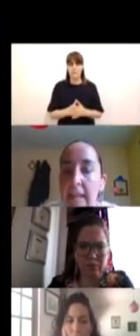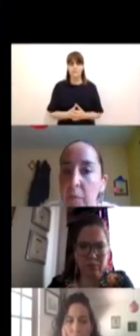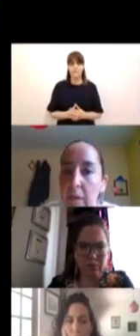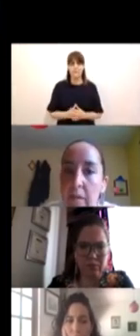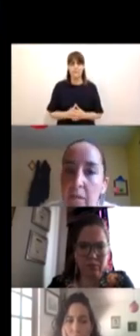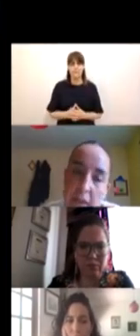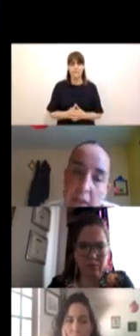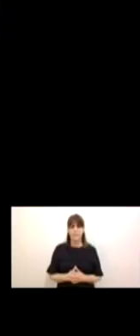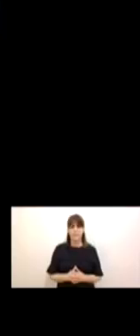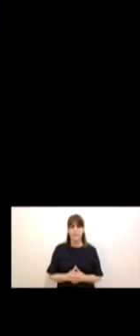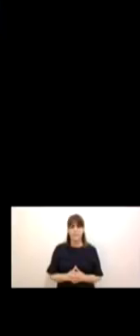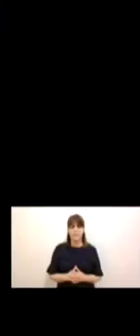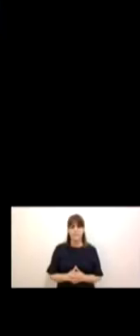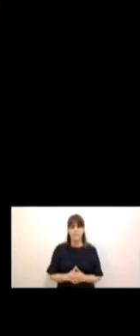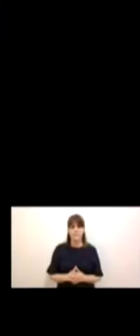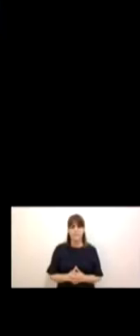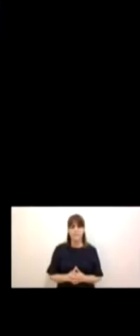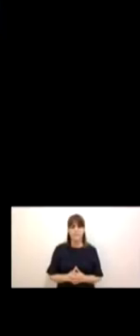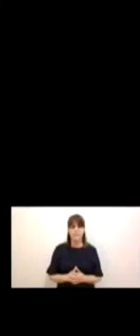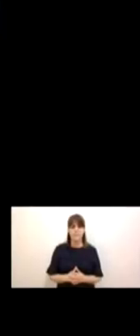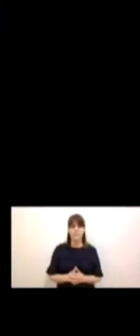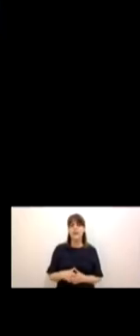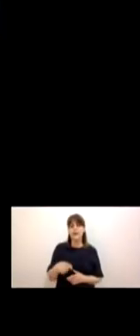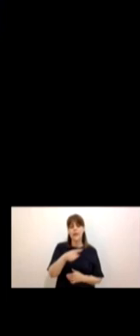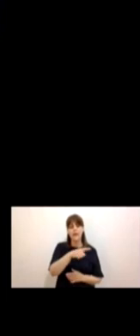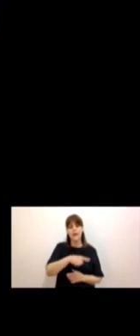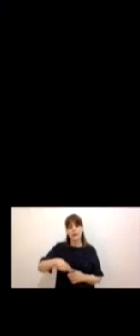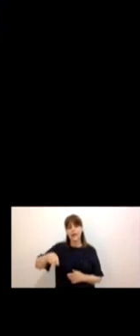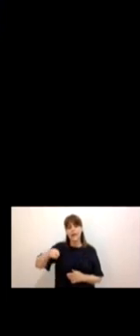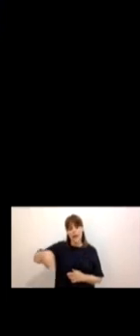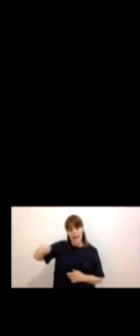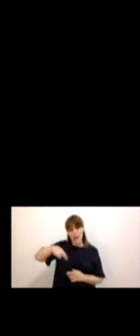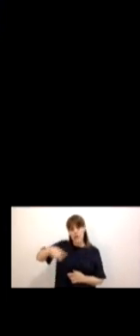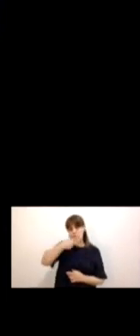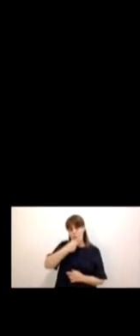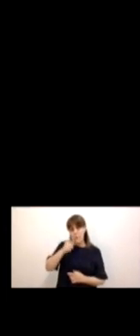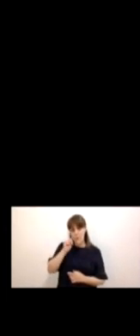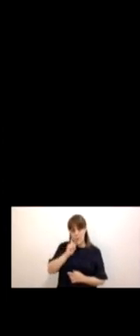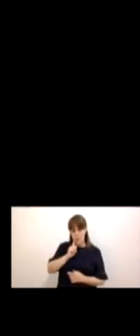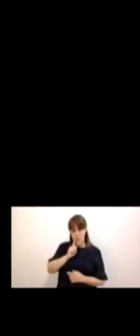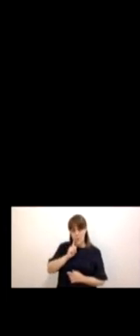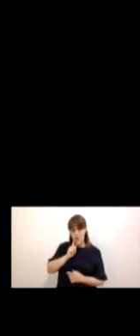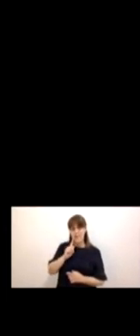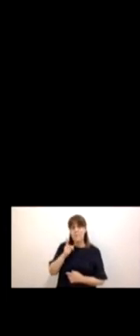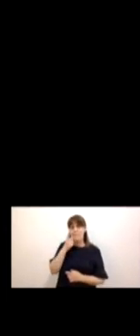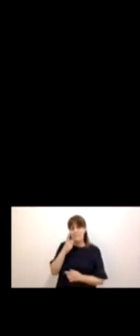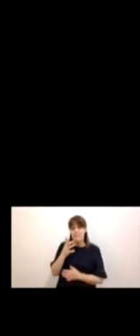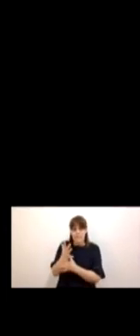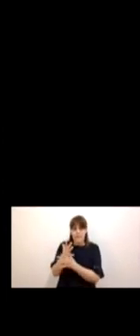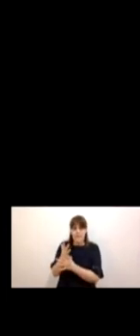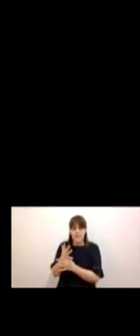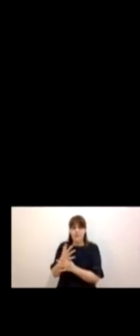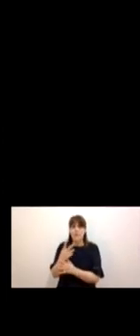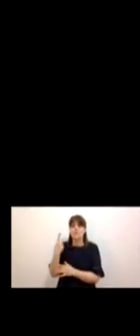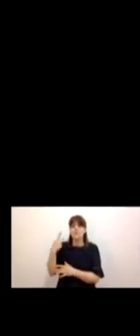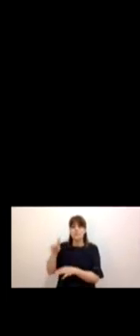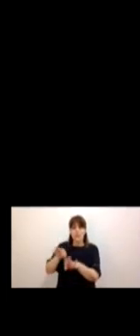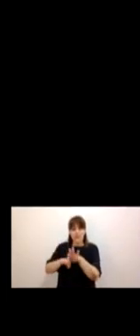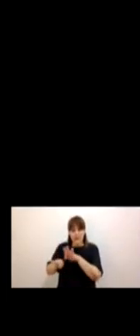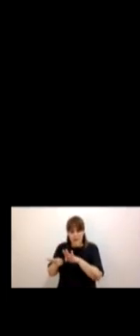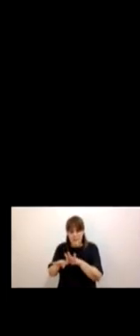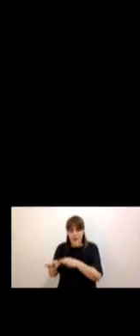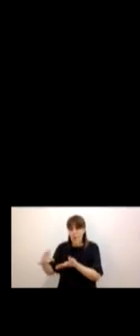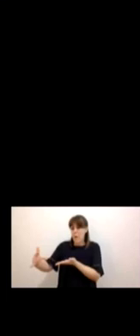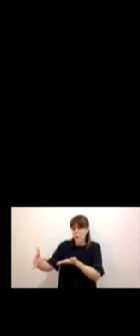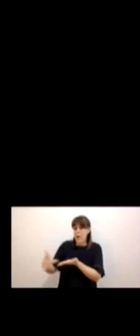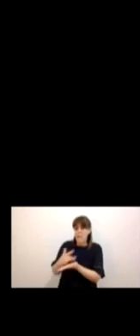el tipo lo que estas mujeres y hombres me reportan es que el tipo de condiciones laborales la falta de apoyos institucionales